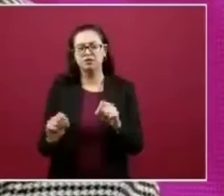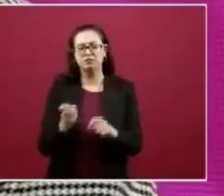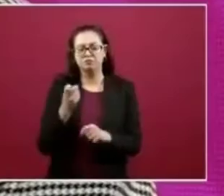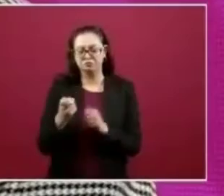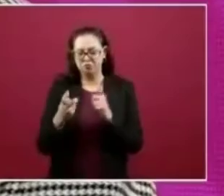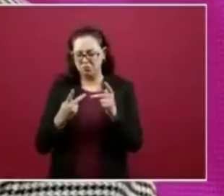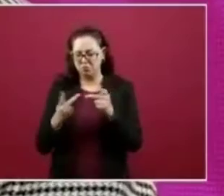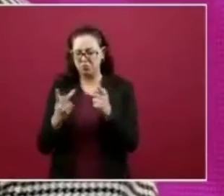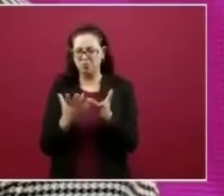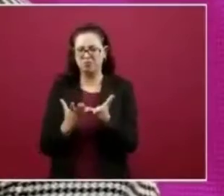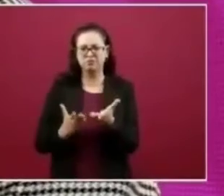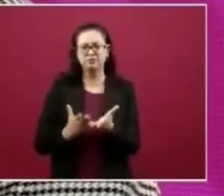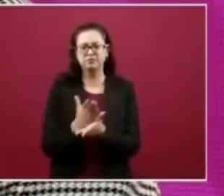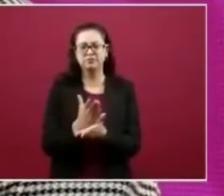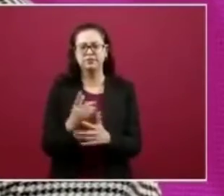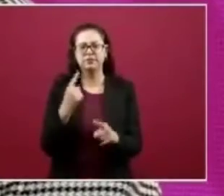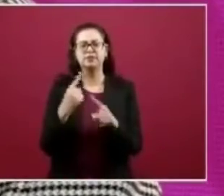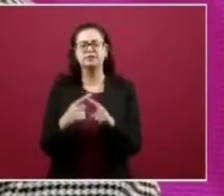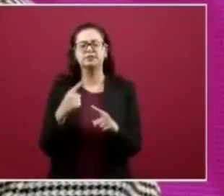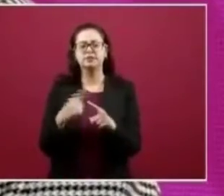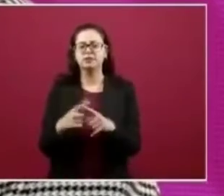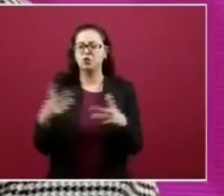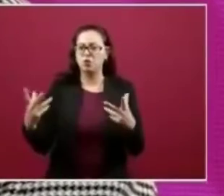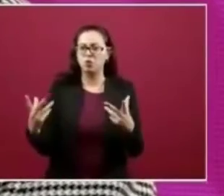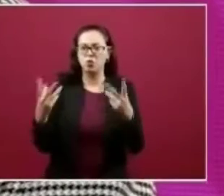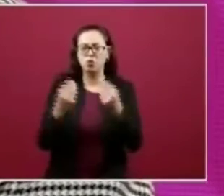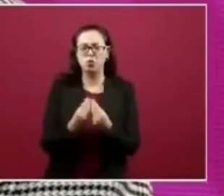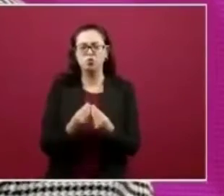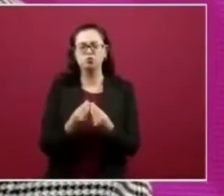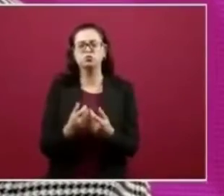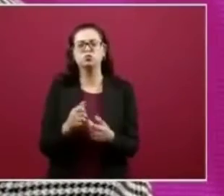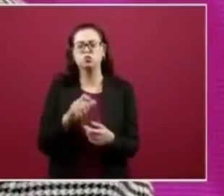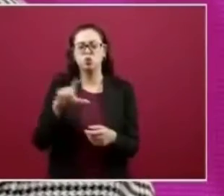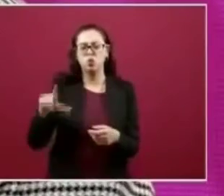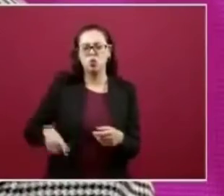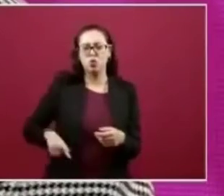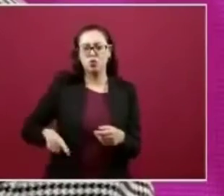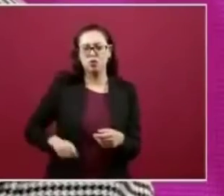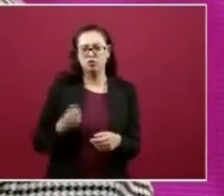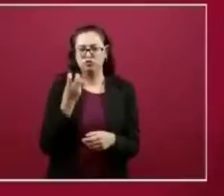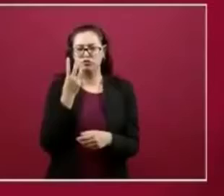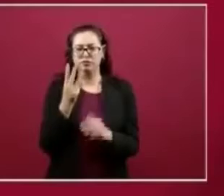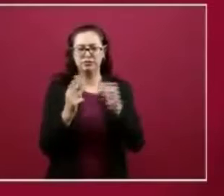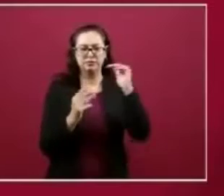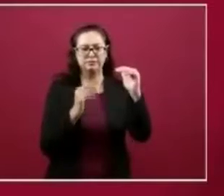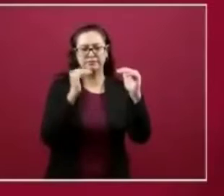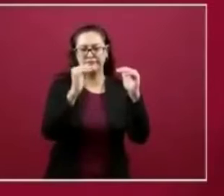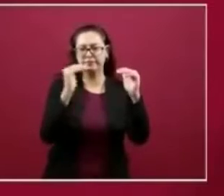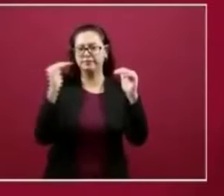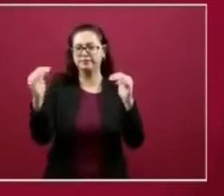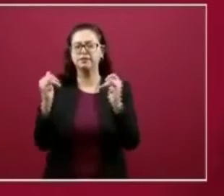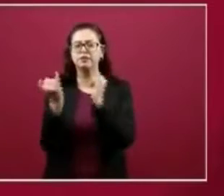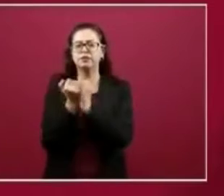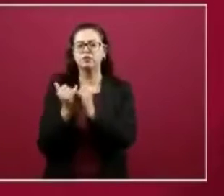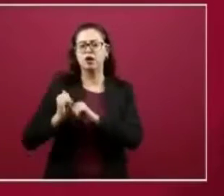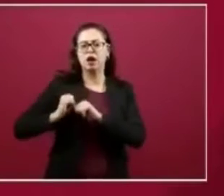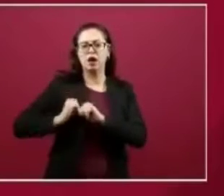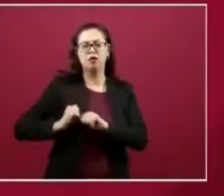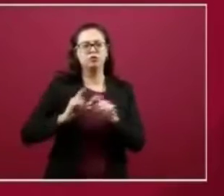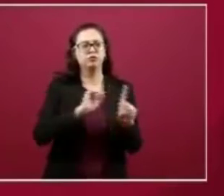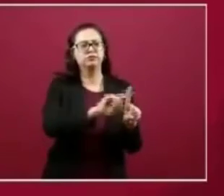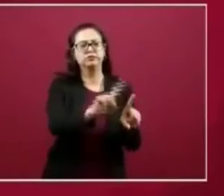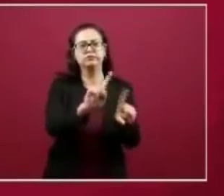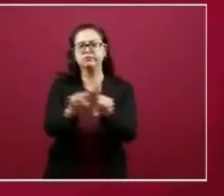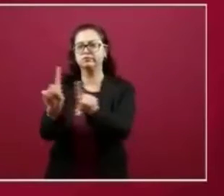en donde se incluye la participación de los 3 órdenes de gobierno y de distintas autoridades en